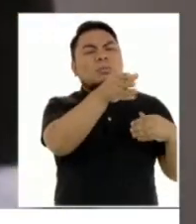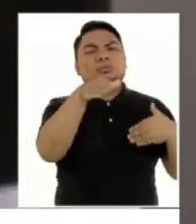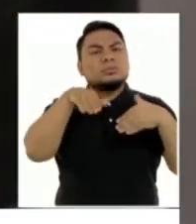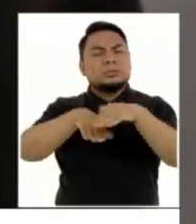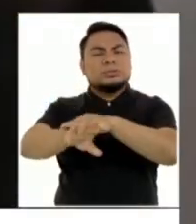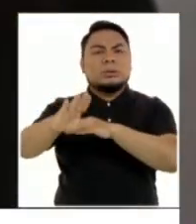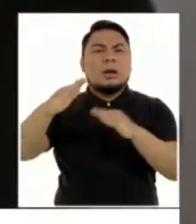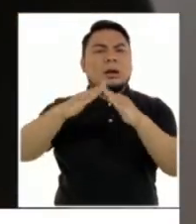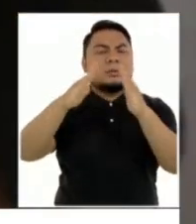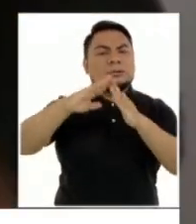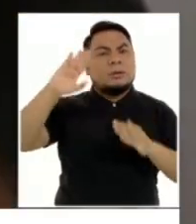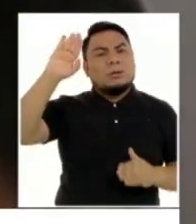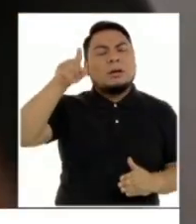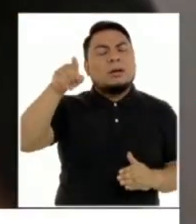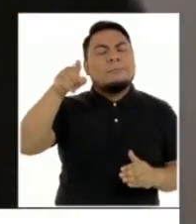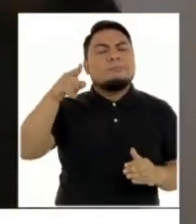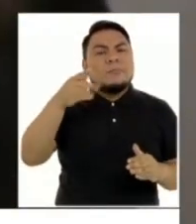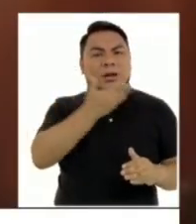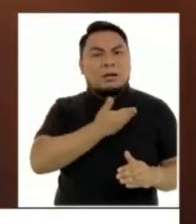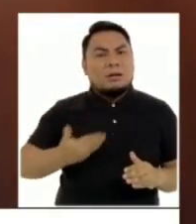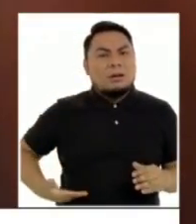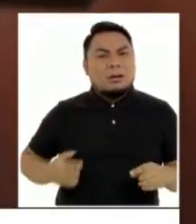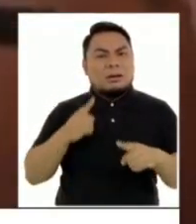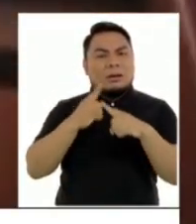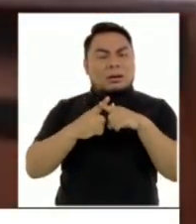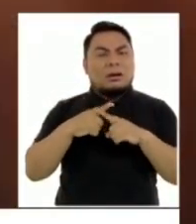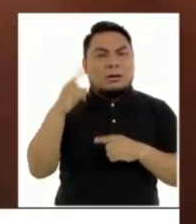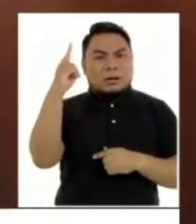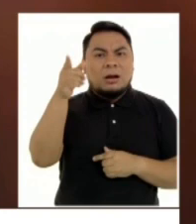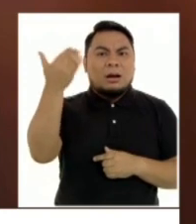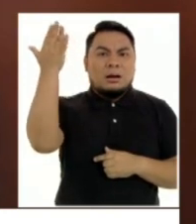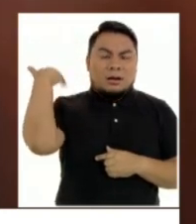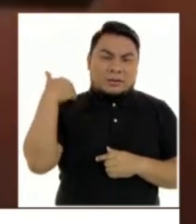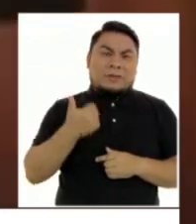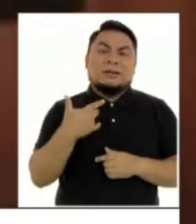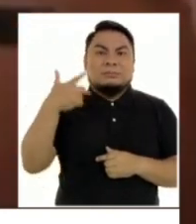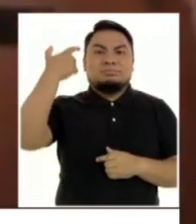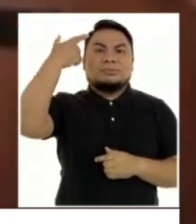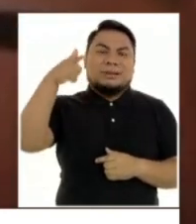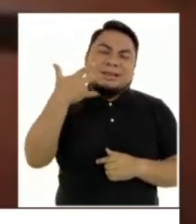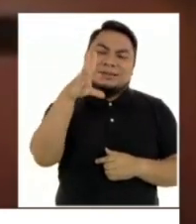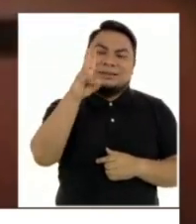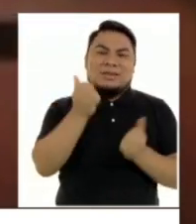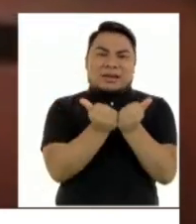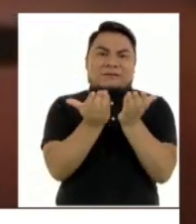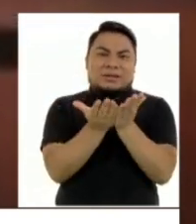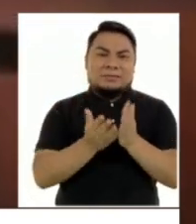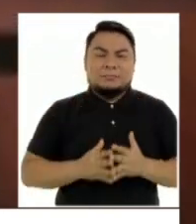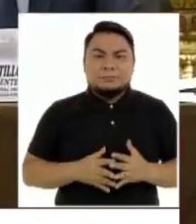Alan García antes de que se quitara la vida el pasado 17 de abril.